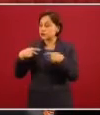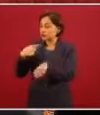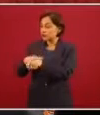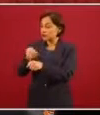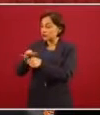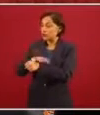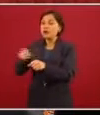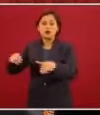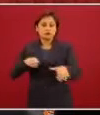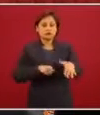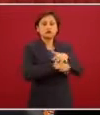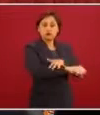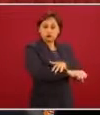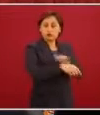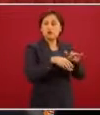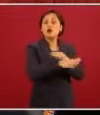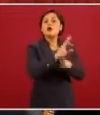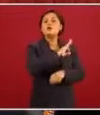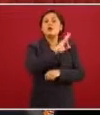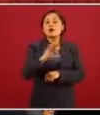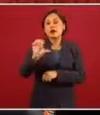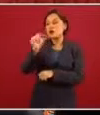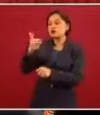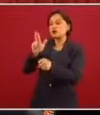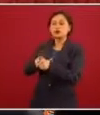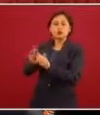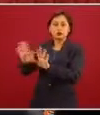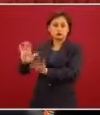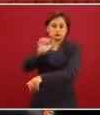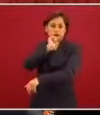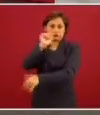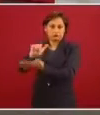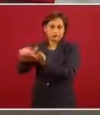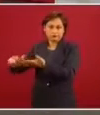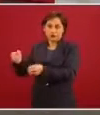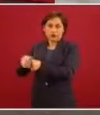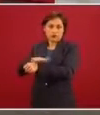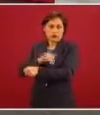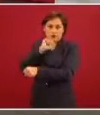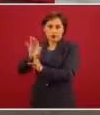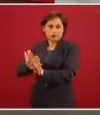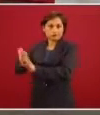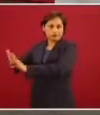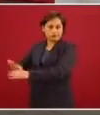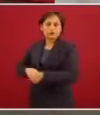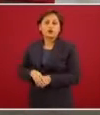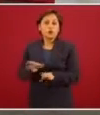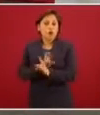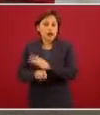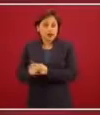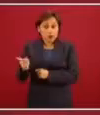Entonces, se puede indicar que esa persona, que estoy poniendo un ejemplo hipotético, no vaya a un hospital